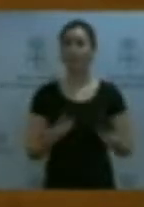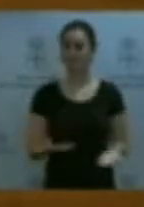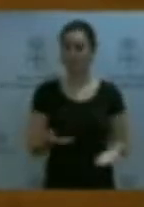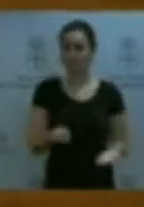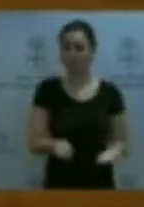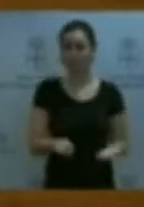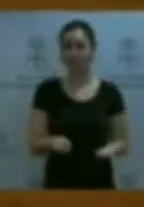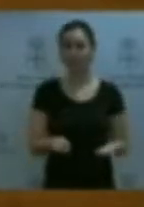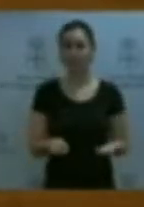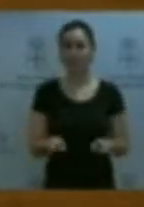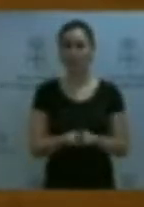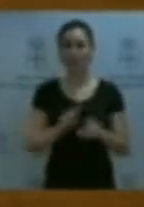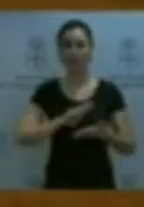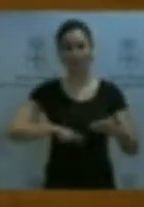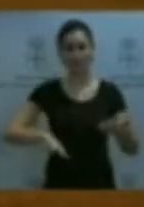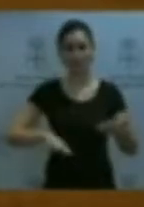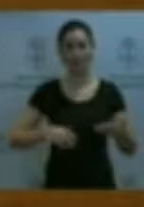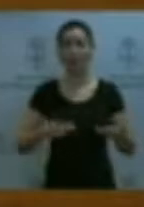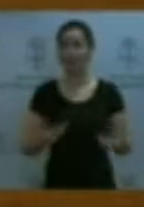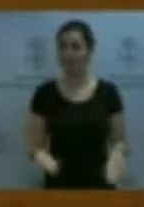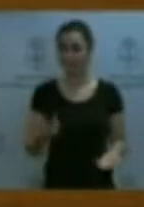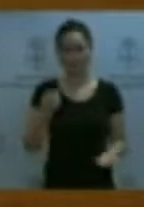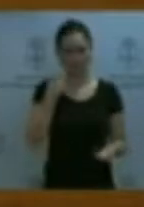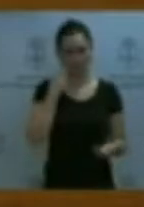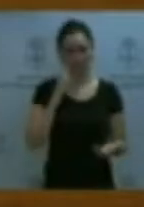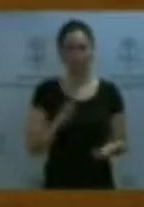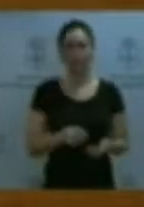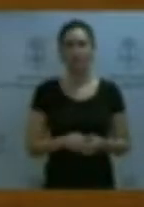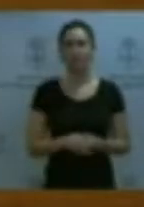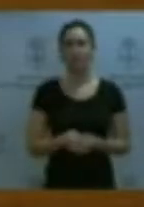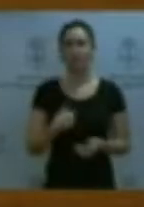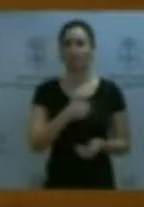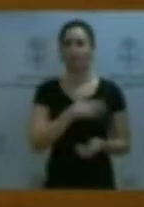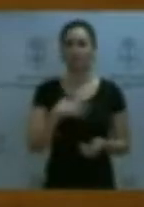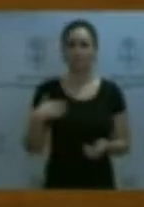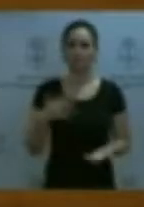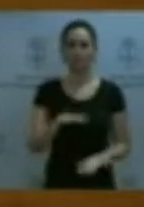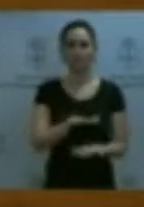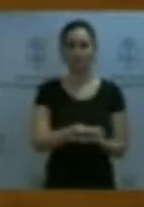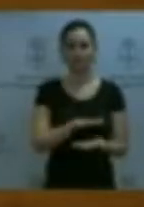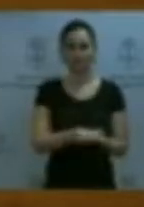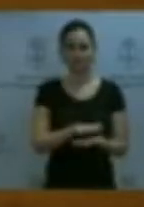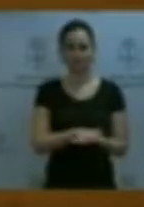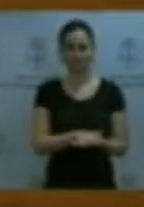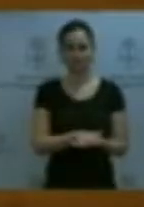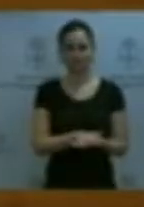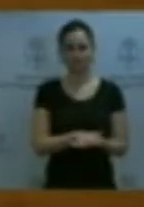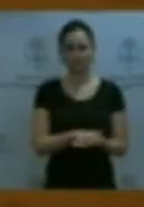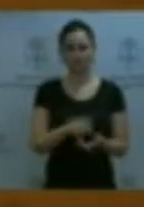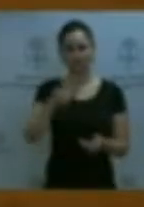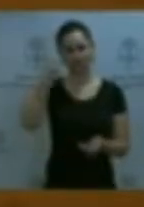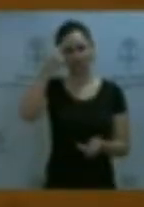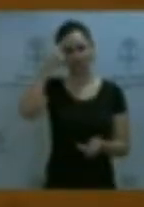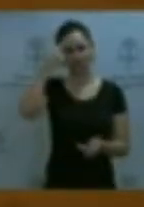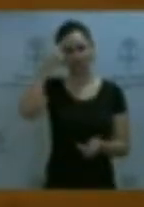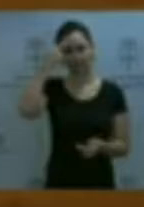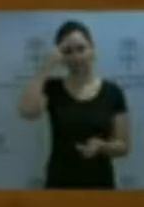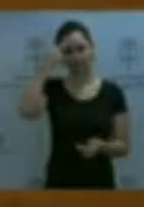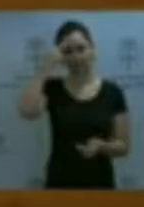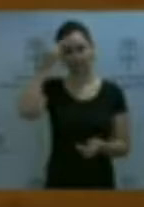señorías, quiero, en fin, relajar sus mentalidades que pudieran ser muy partidistas en